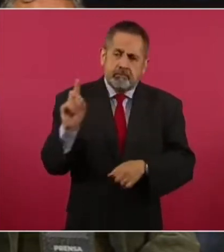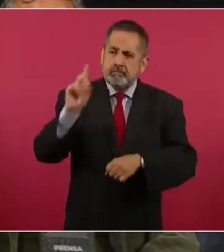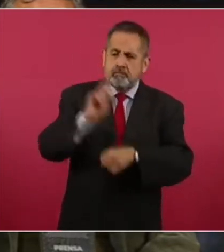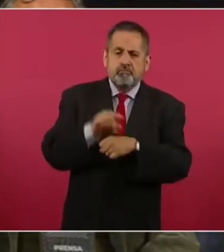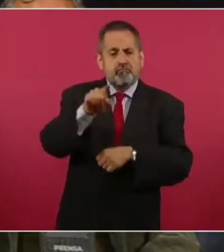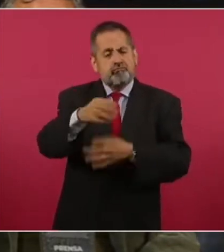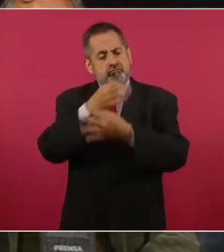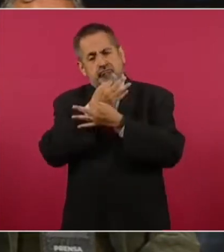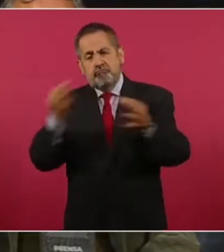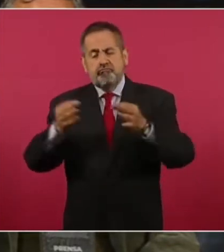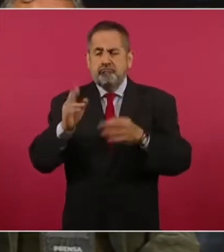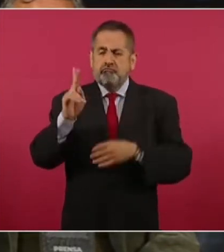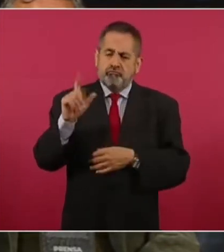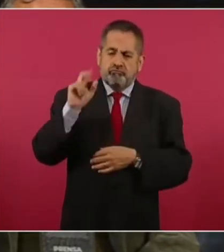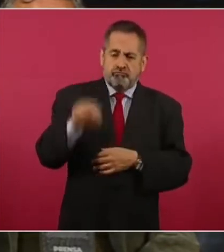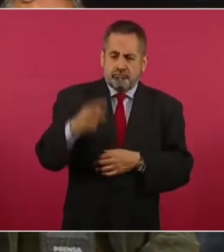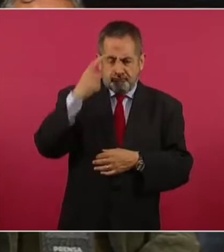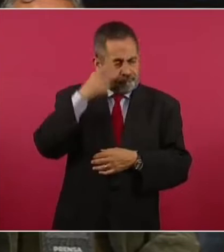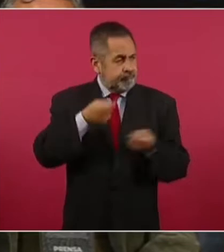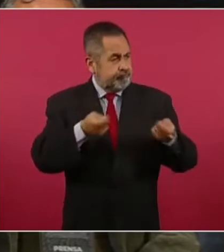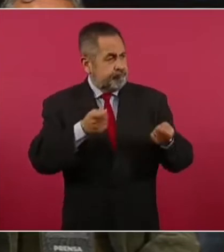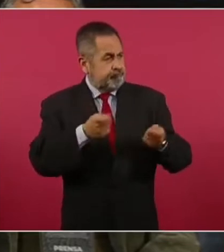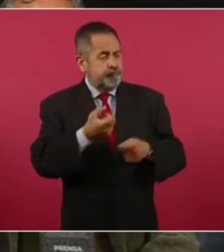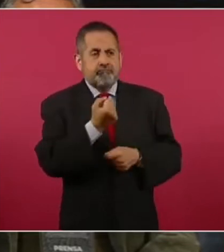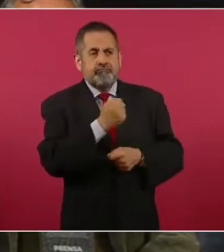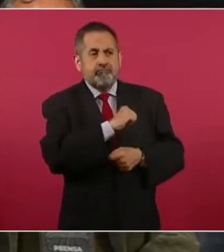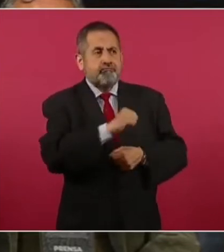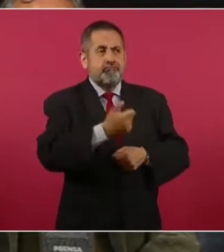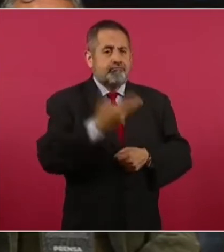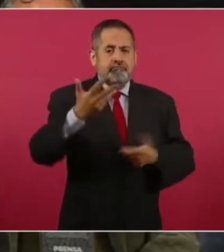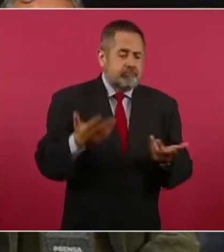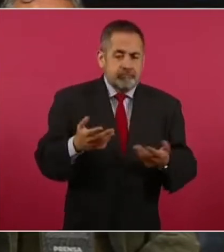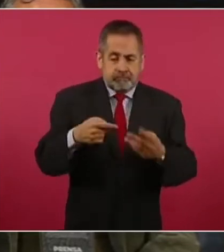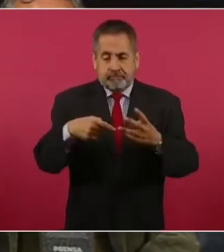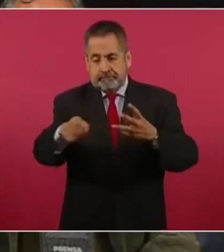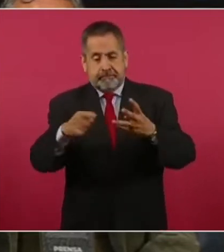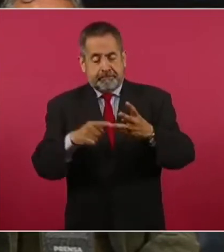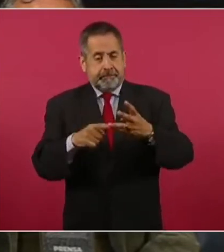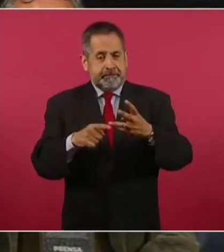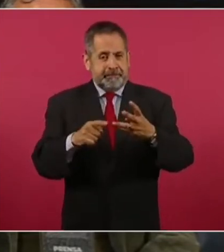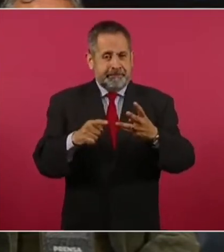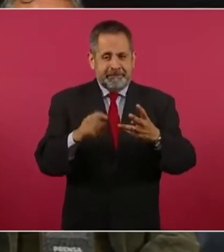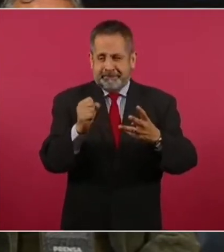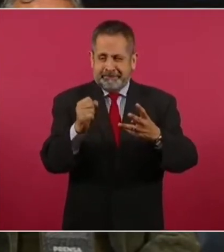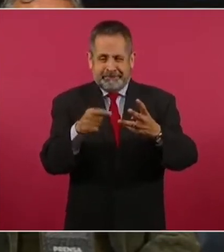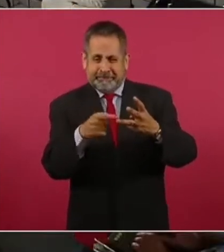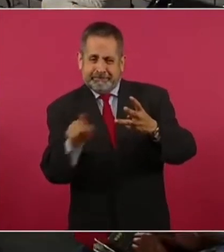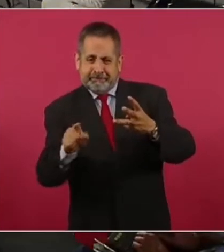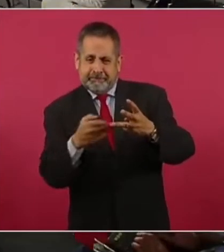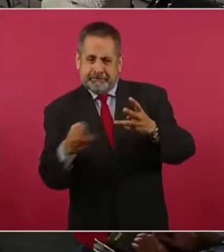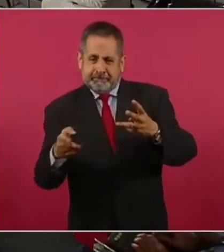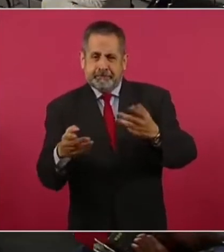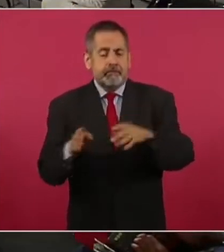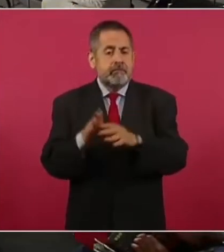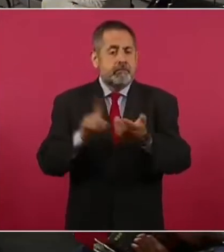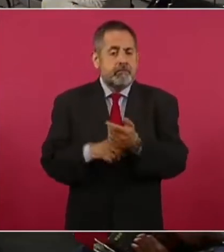anuncie usted este plan antiinflación? Porque se prevé que para el tercer trimestre del año, pues ahora un factor más